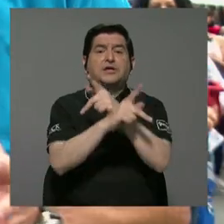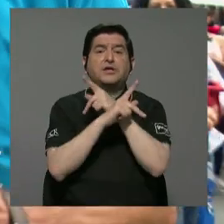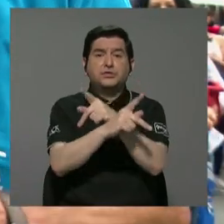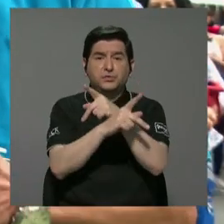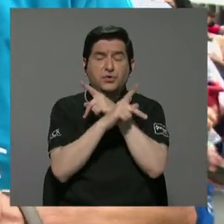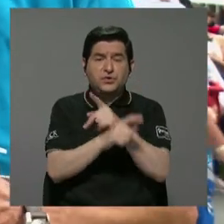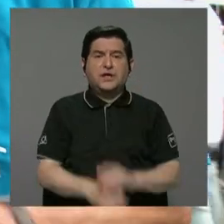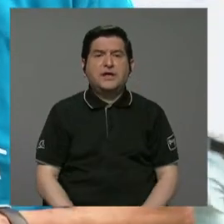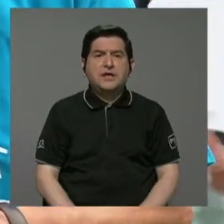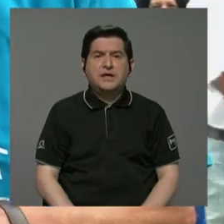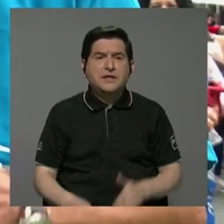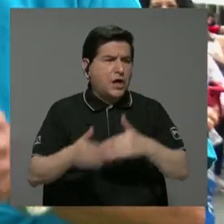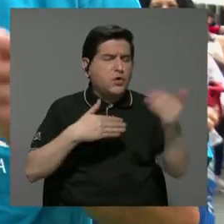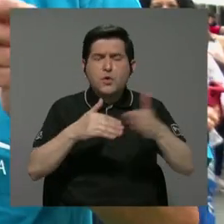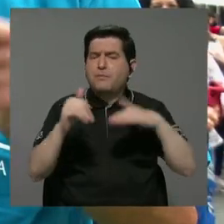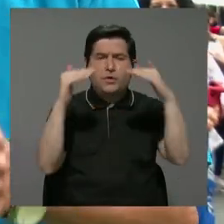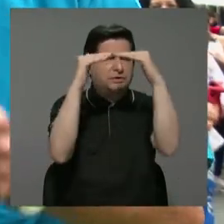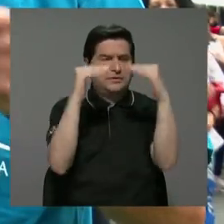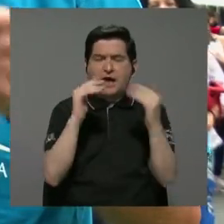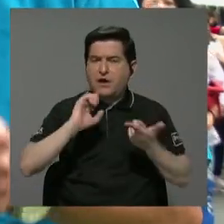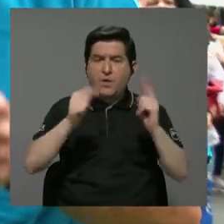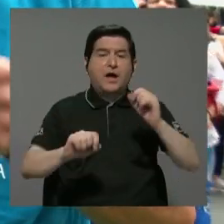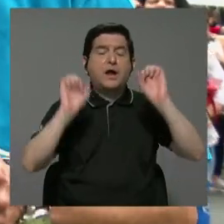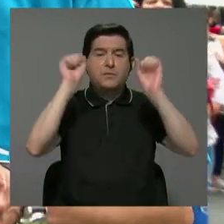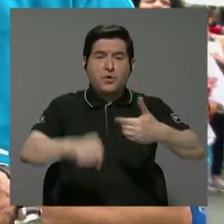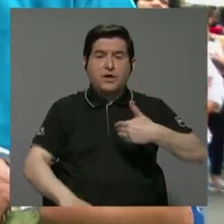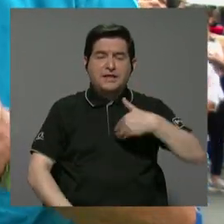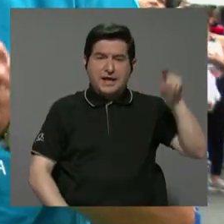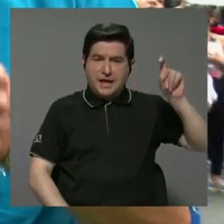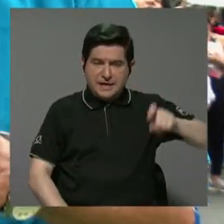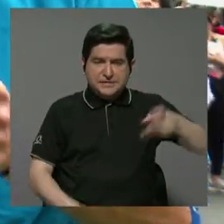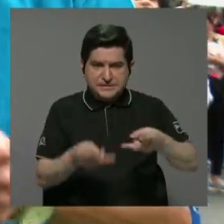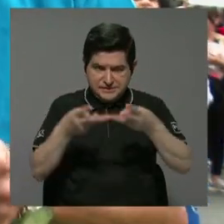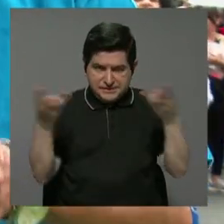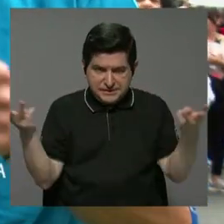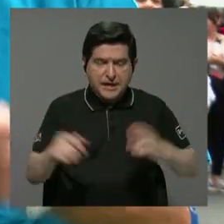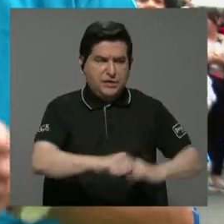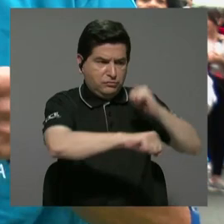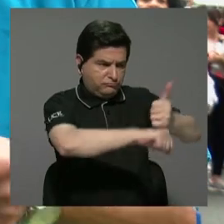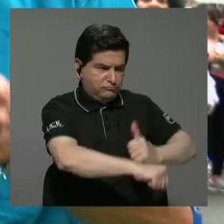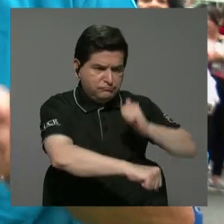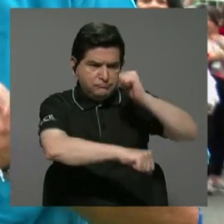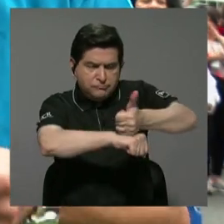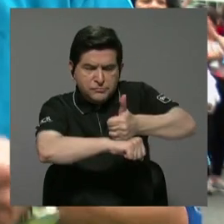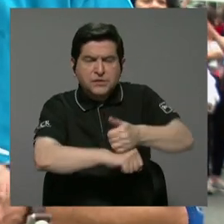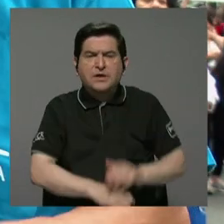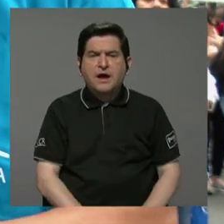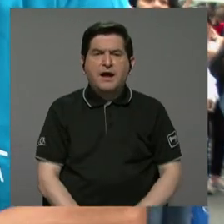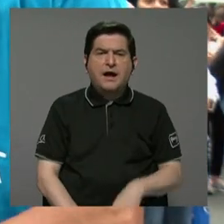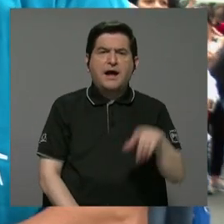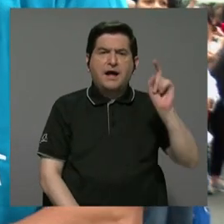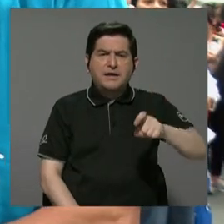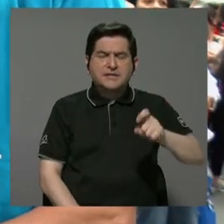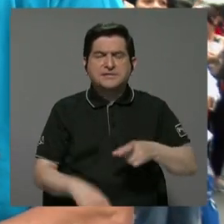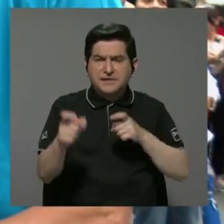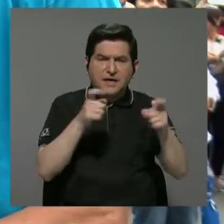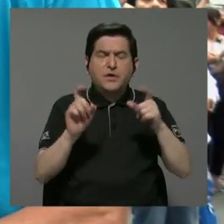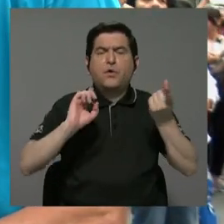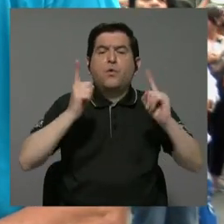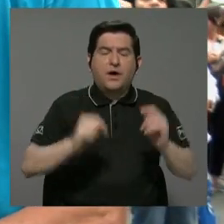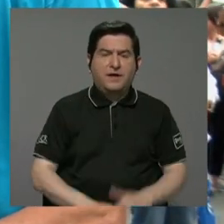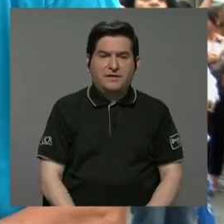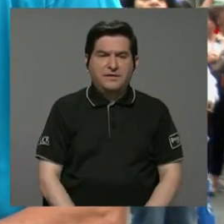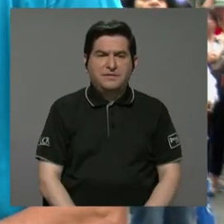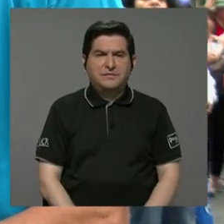con cualquier nivel de protección, podamos tener lo que se necesita para determinar cuáles van a ser las medidas de manejo. Bueno,